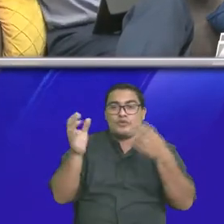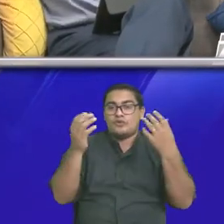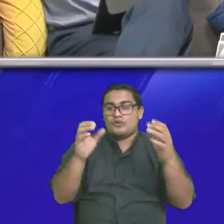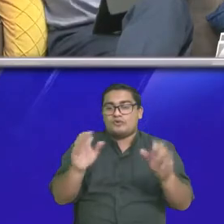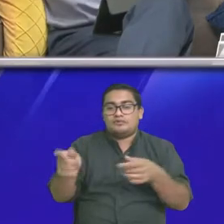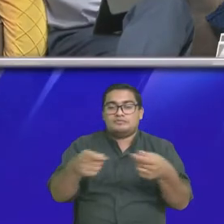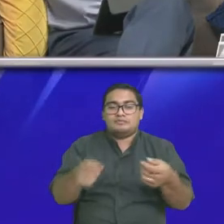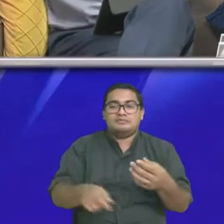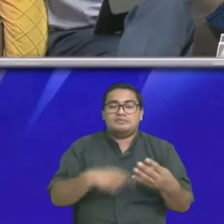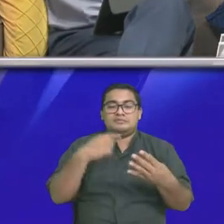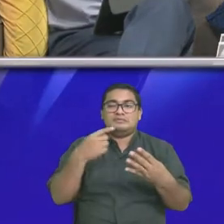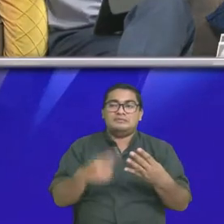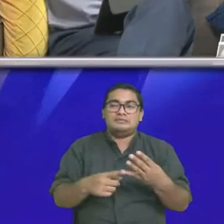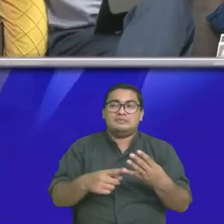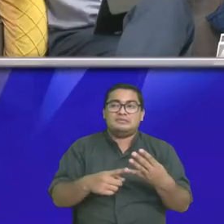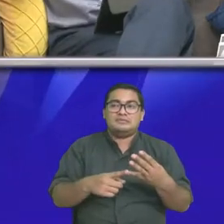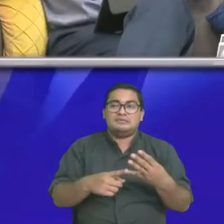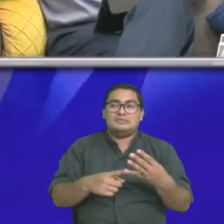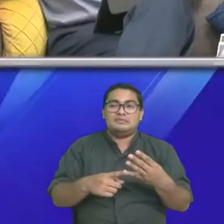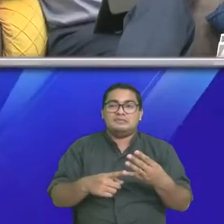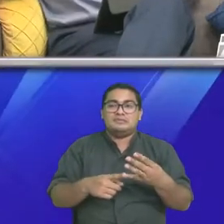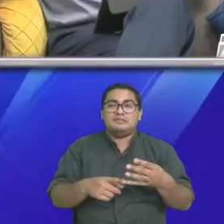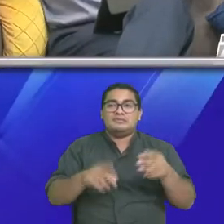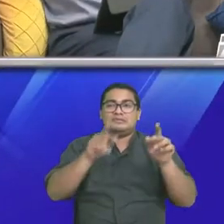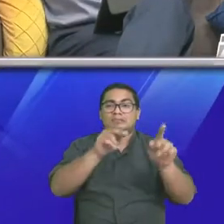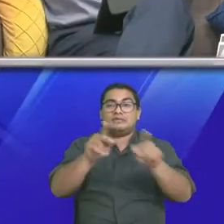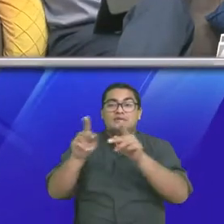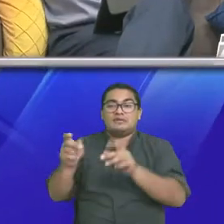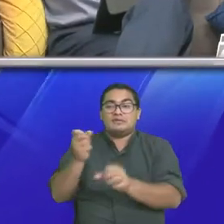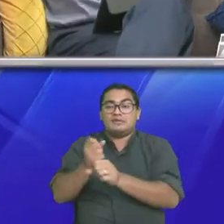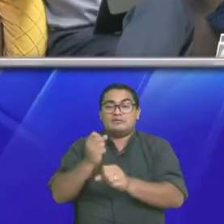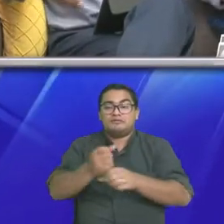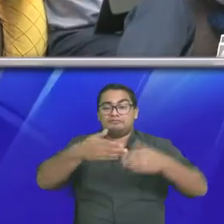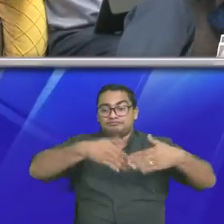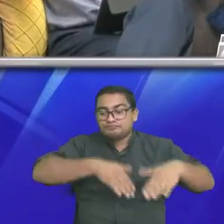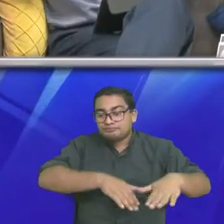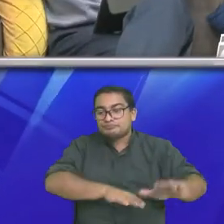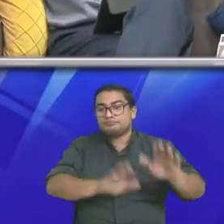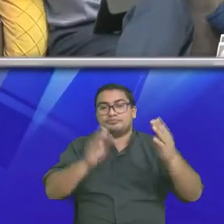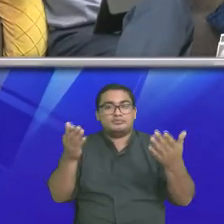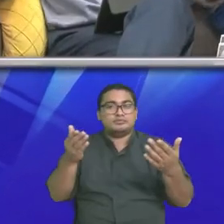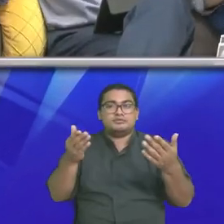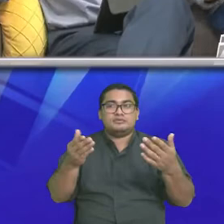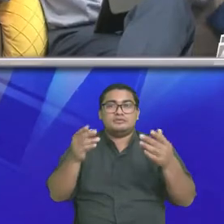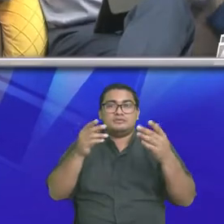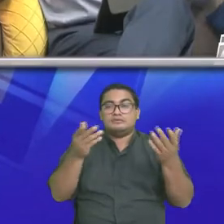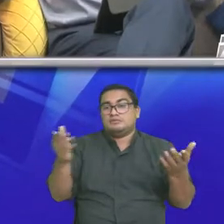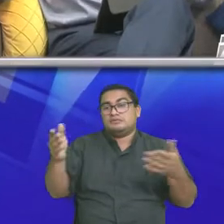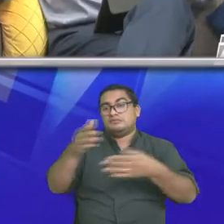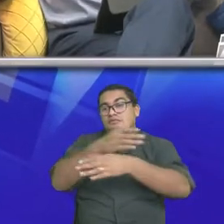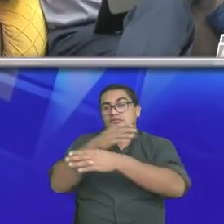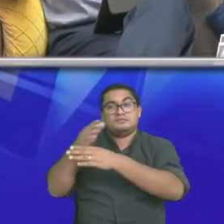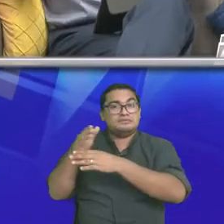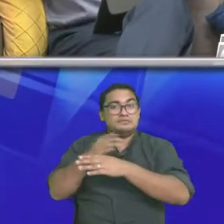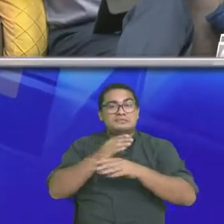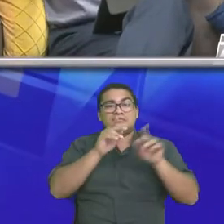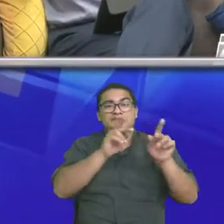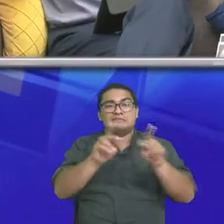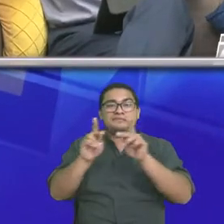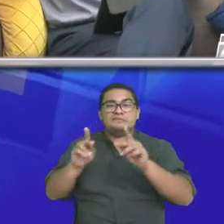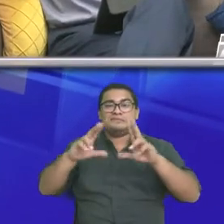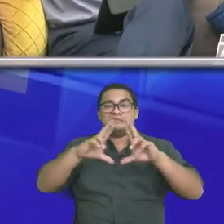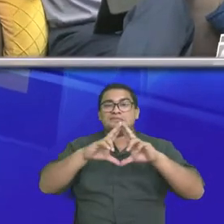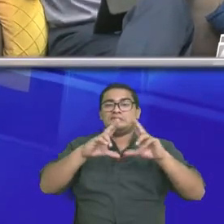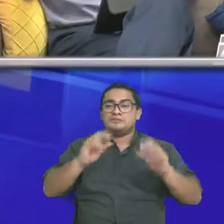a trabajarle a las medianas y grandes empresas también, el empresario, o sea, todo el mundo. Pero cuando vos le